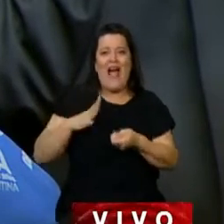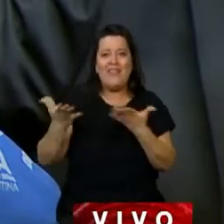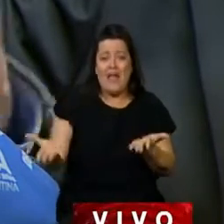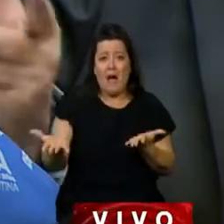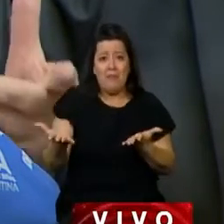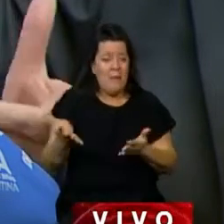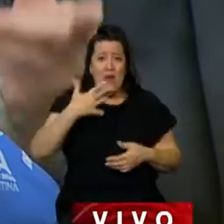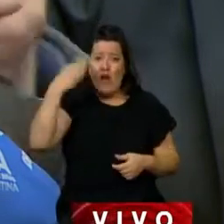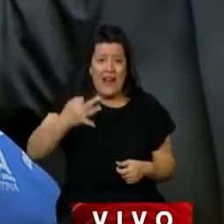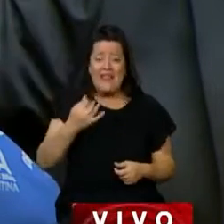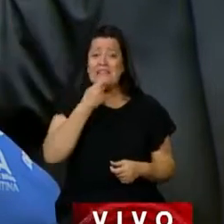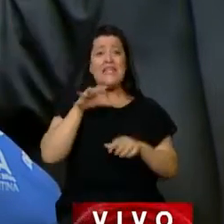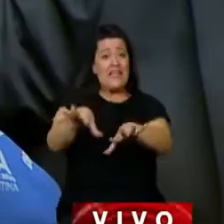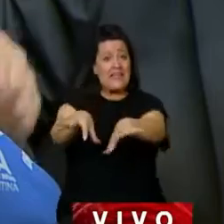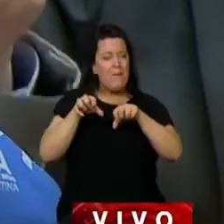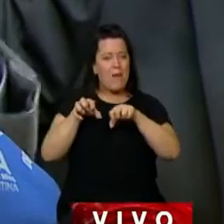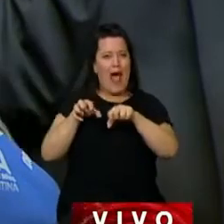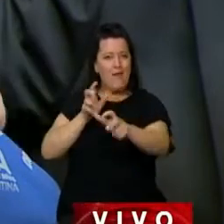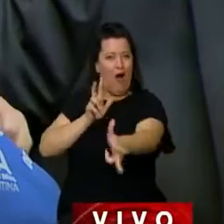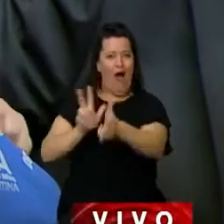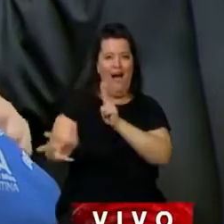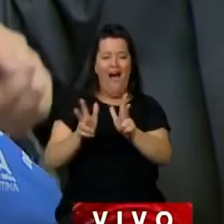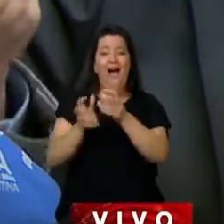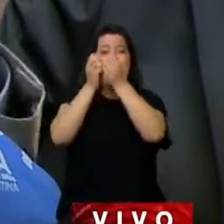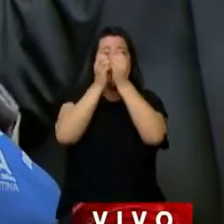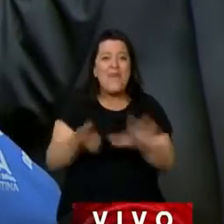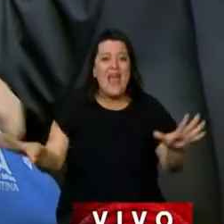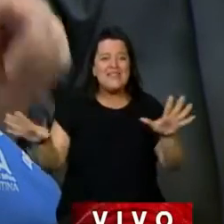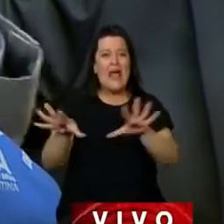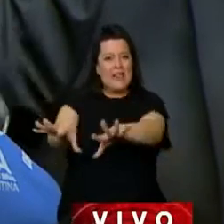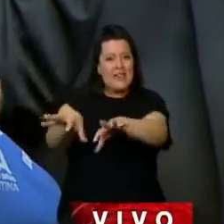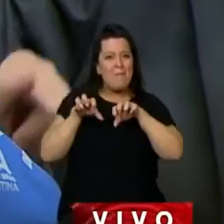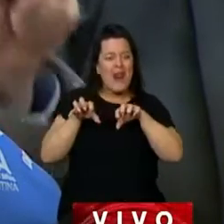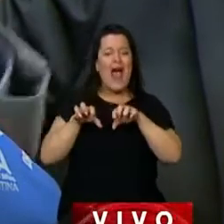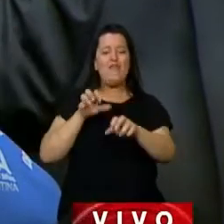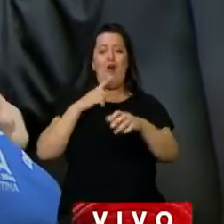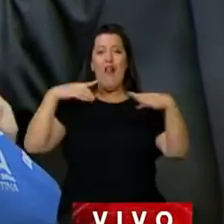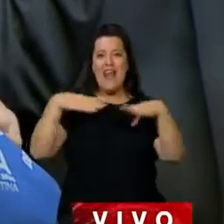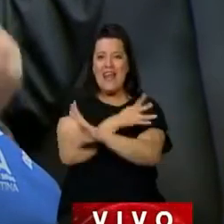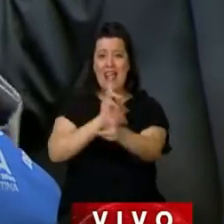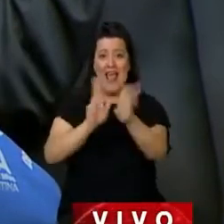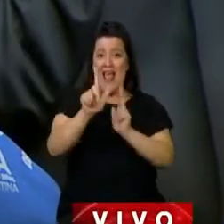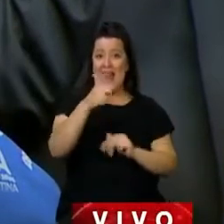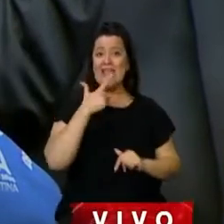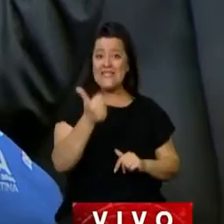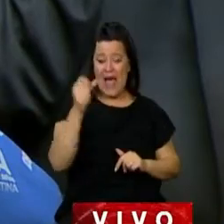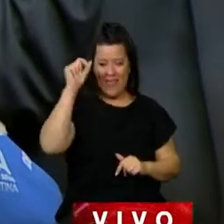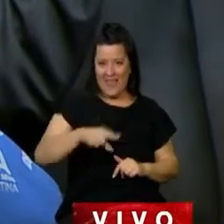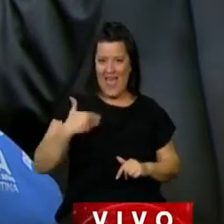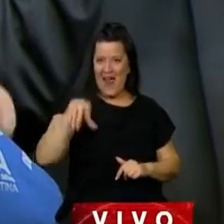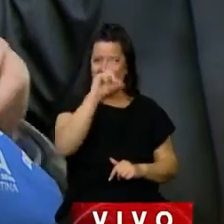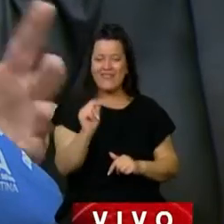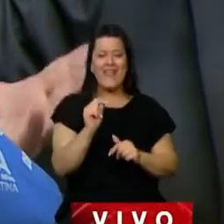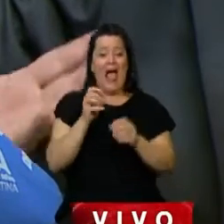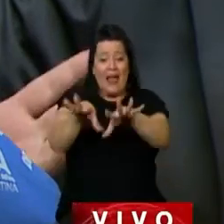si a tiempo y en forma comenzamos a que la lengua de señas argentina